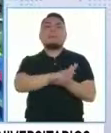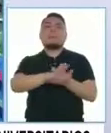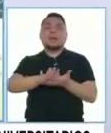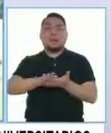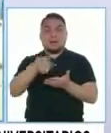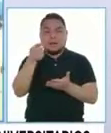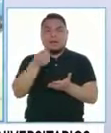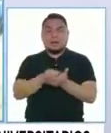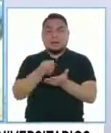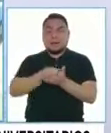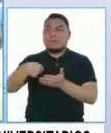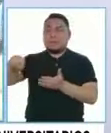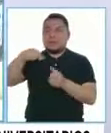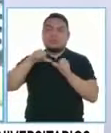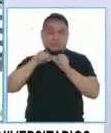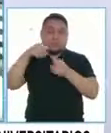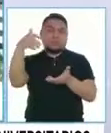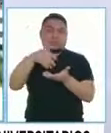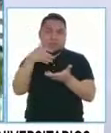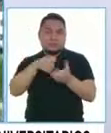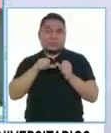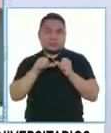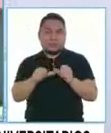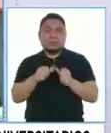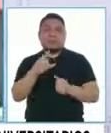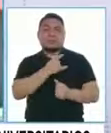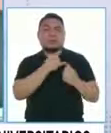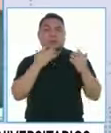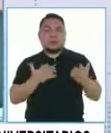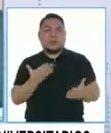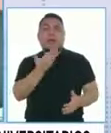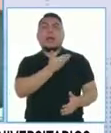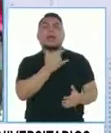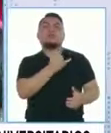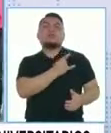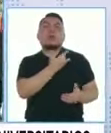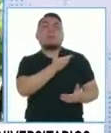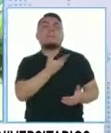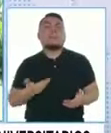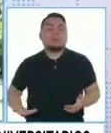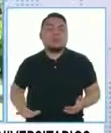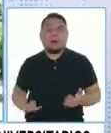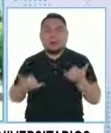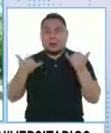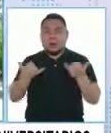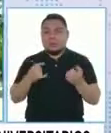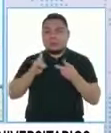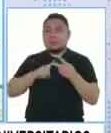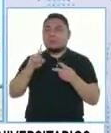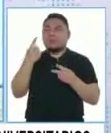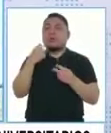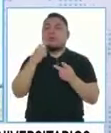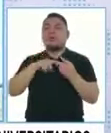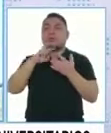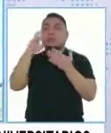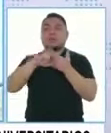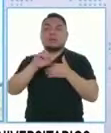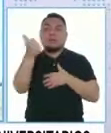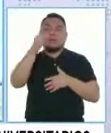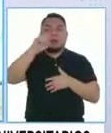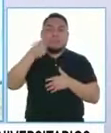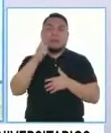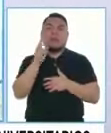continuidad, 8.000 becas permanencia para estudiantes de universidades públicas, y está por lanzar también todo un paquete de un total de